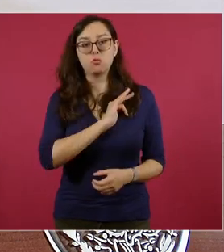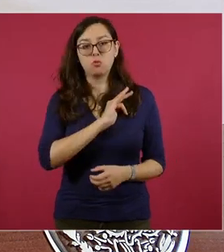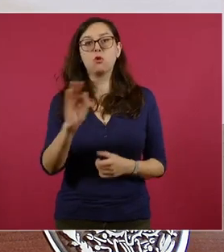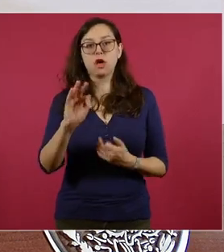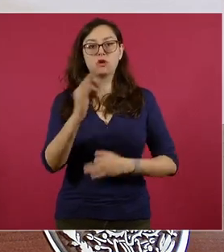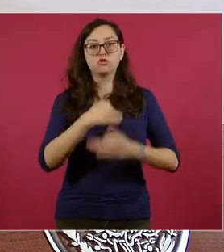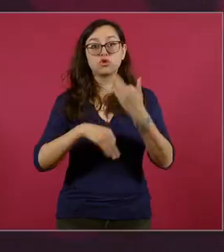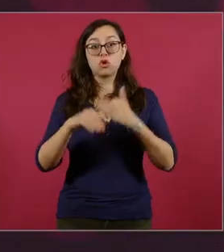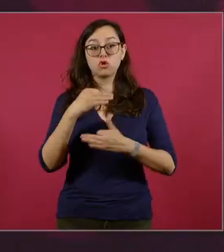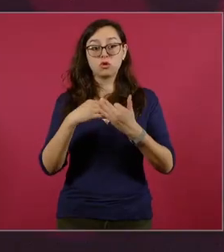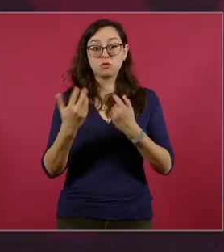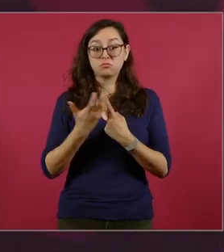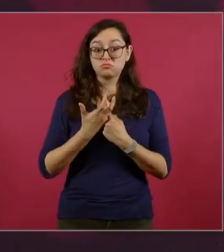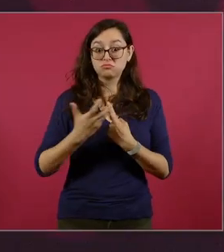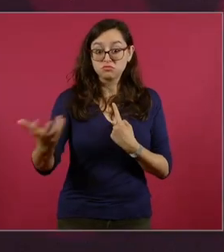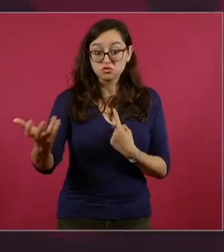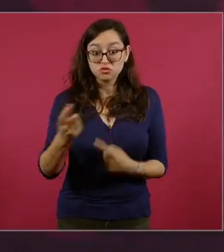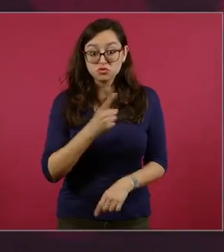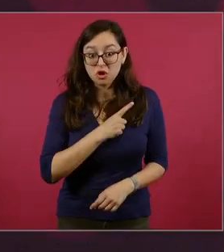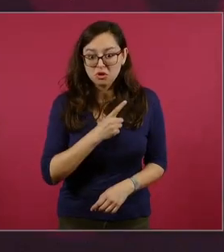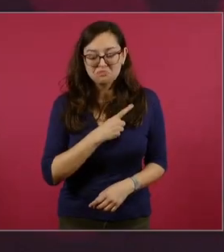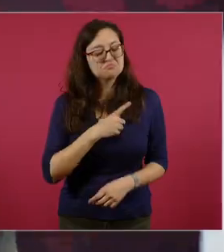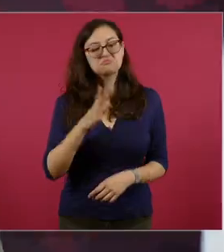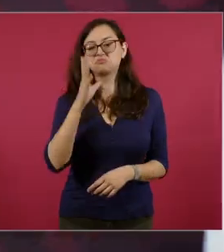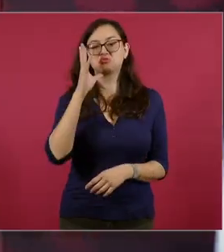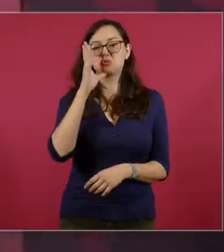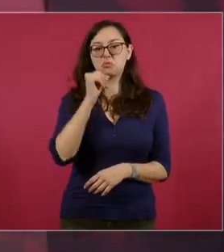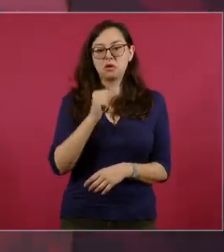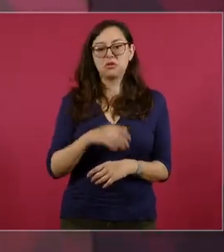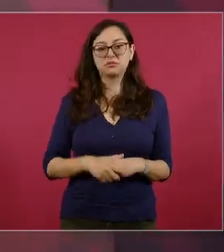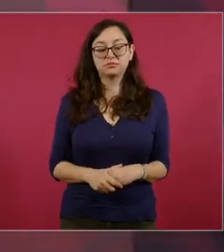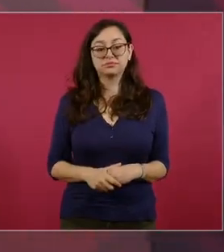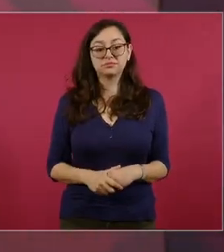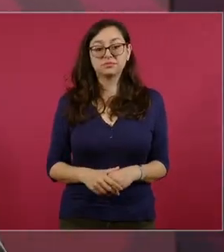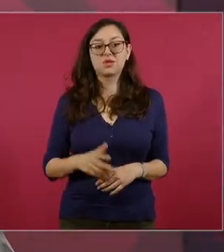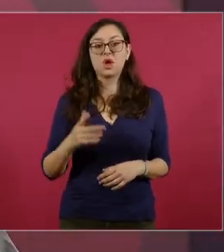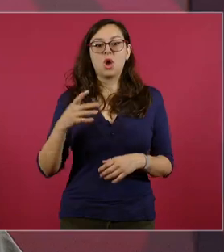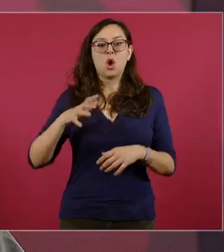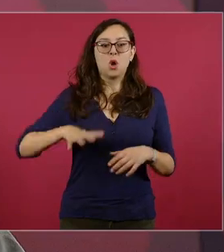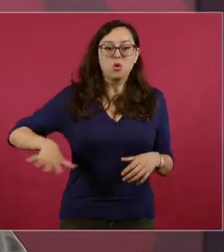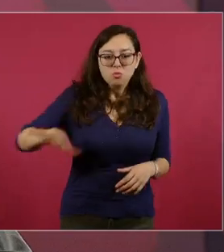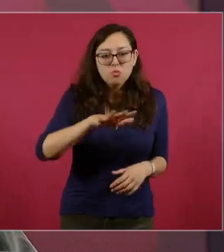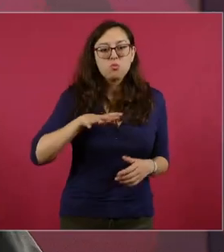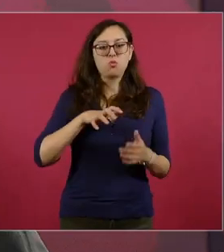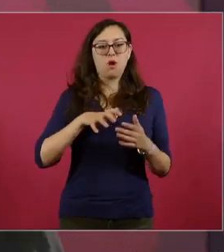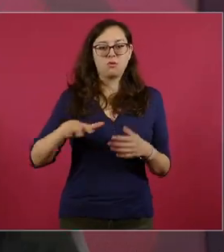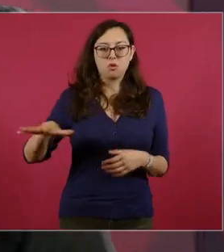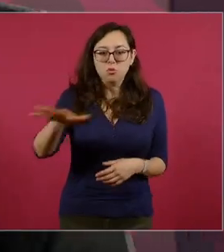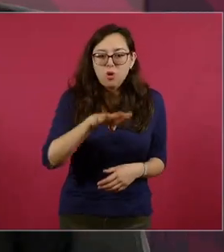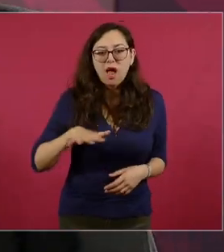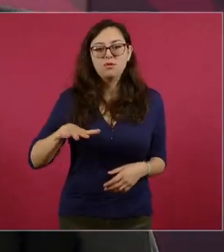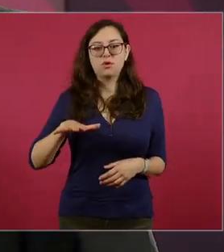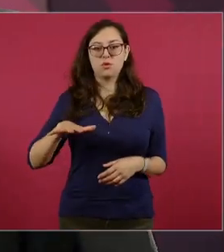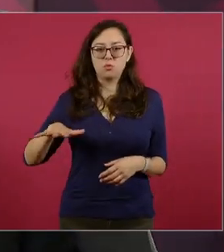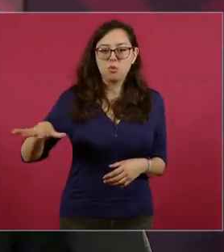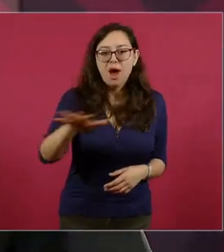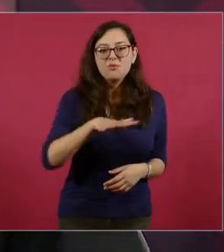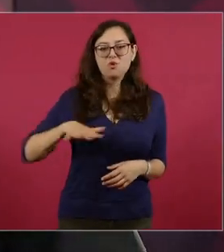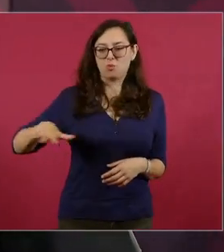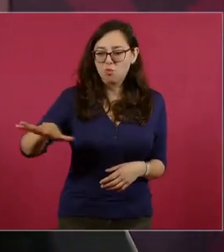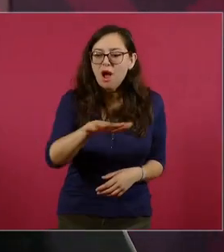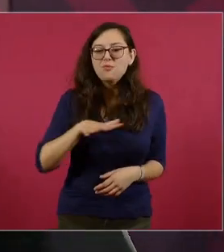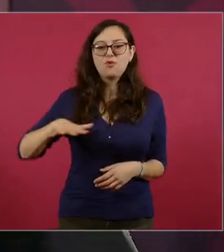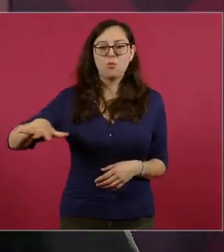El pueblo, pueblo, pueblo, pueblo, pueblo, pueblo, pueblo, pueblo, pueblo, pueblo, pueblo, aunque no